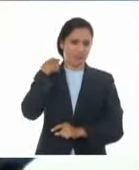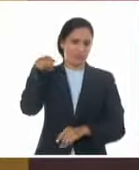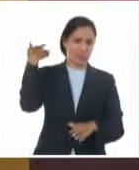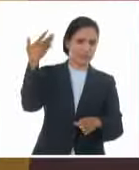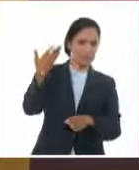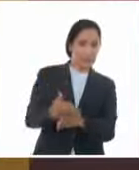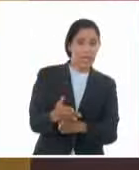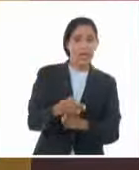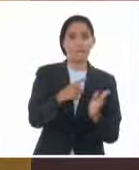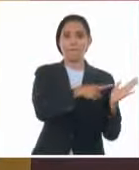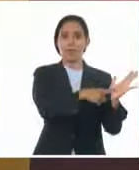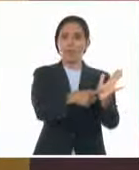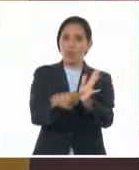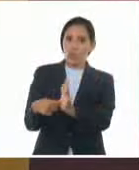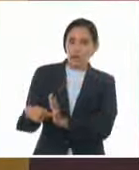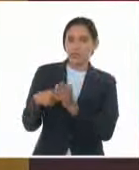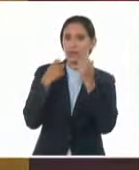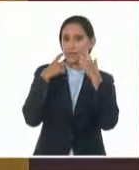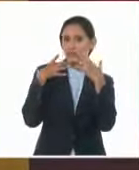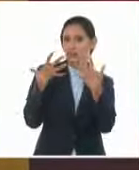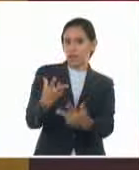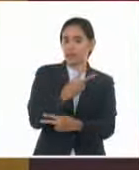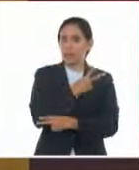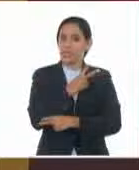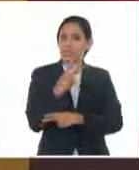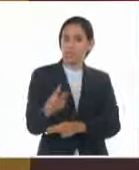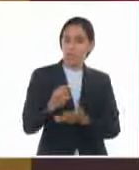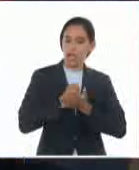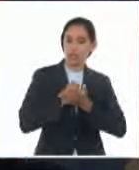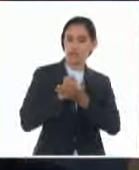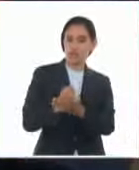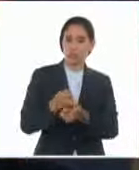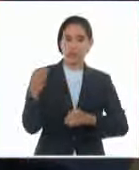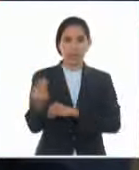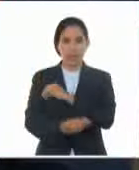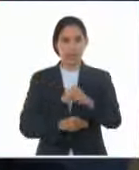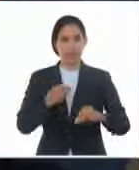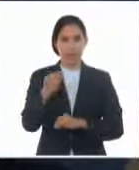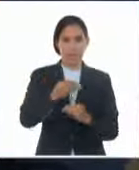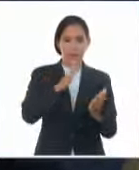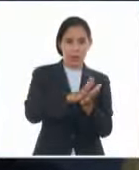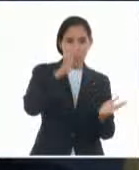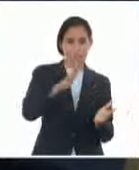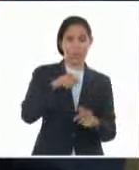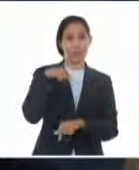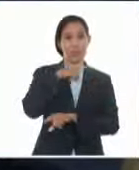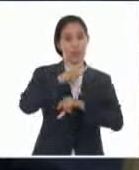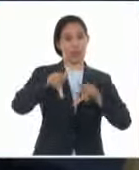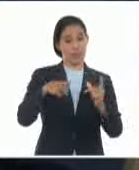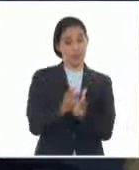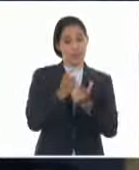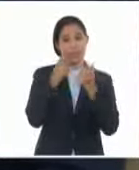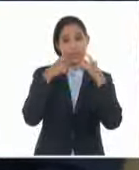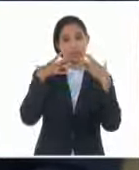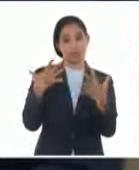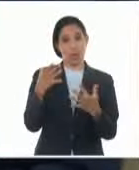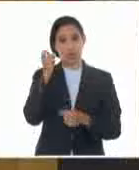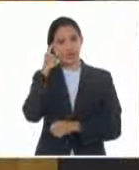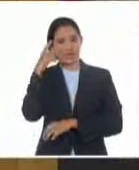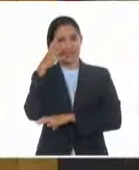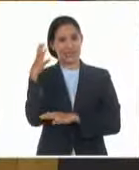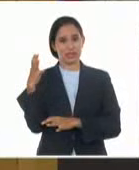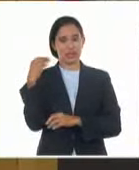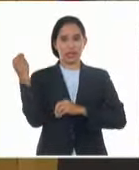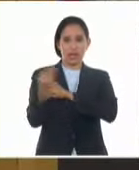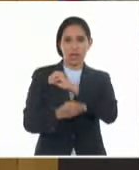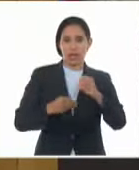la solidez, madurez, capacidad de cambio, compromiso con la ciencia, la innovación y el desarrollo del país.